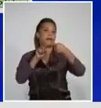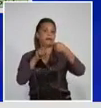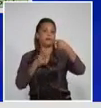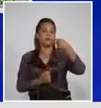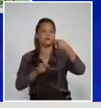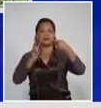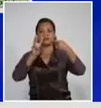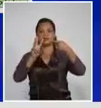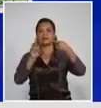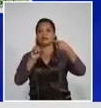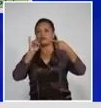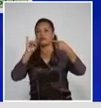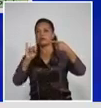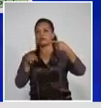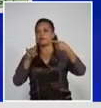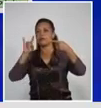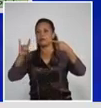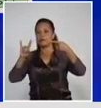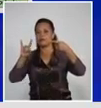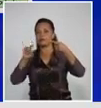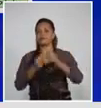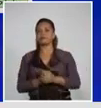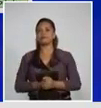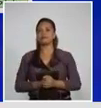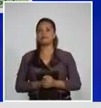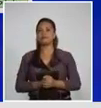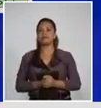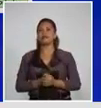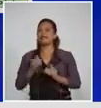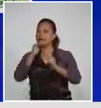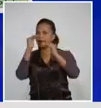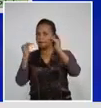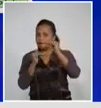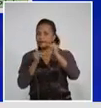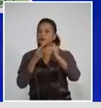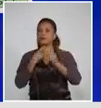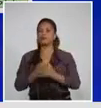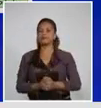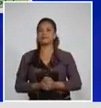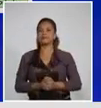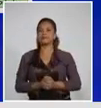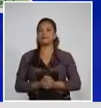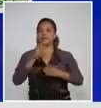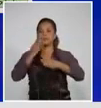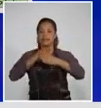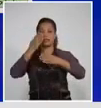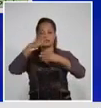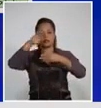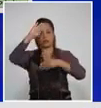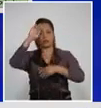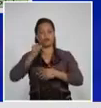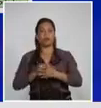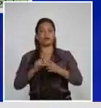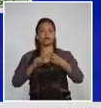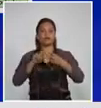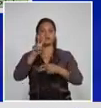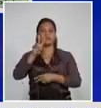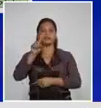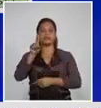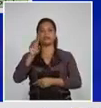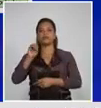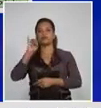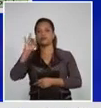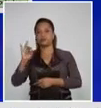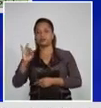306,9. Reitero, inferior a la del día de ayer. Santiago de Cuba, 107,6, segundo